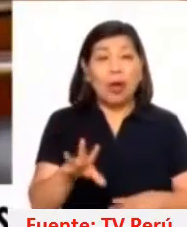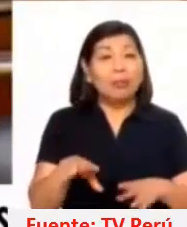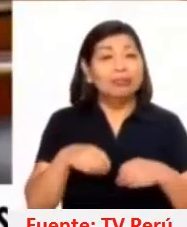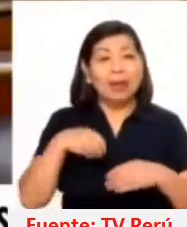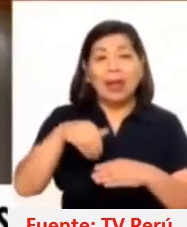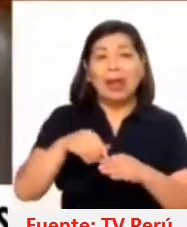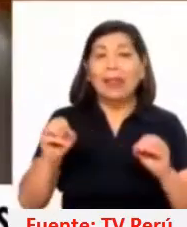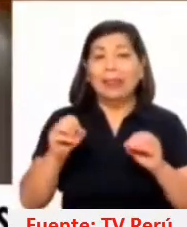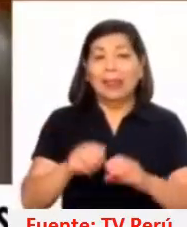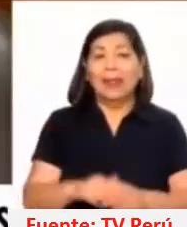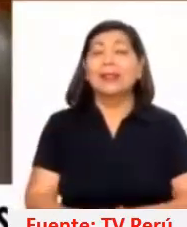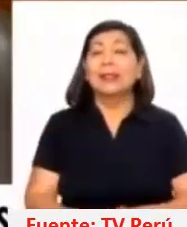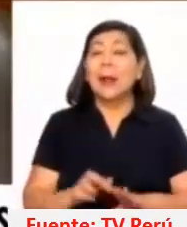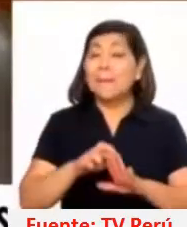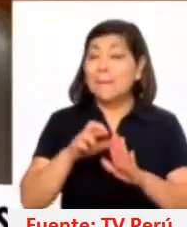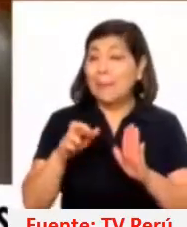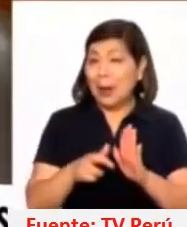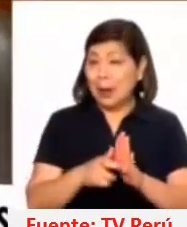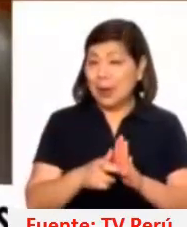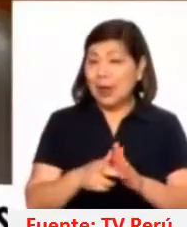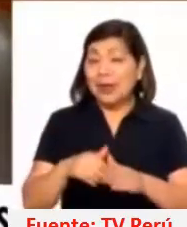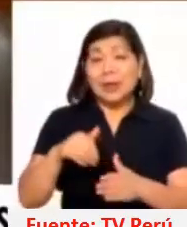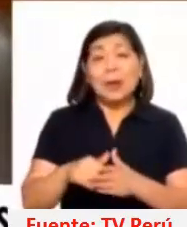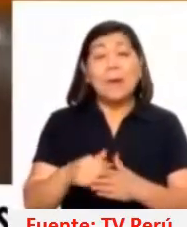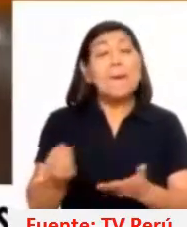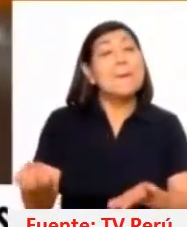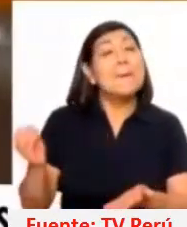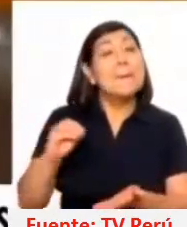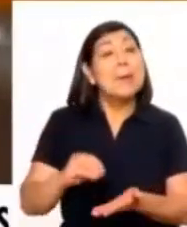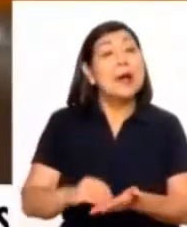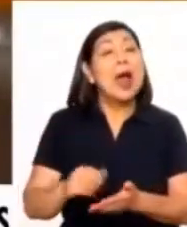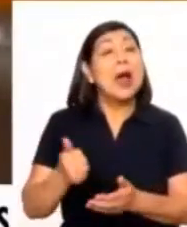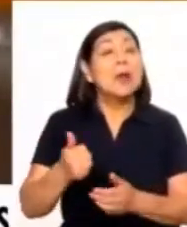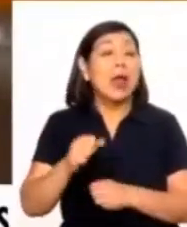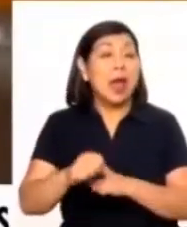y lo más importante, comparte nuestra información. Con nosotros será hasta la próxima, tu Pananchis Kamá.